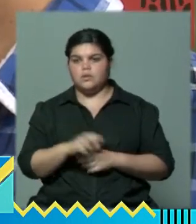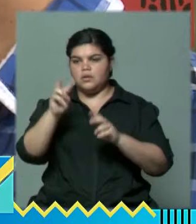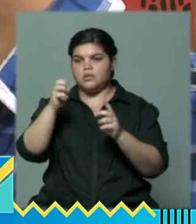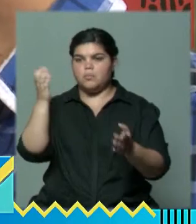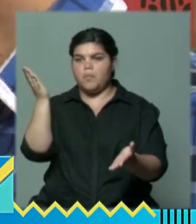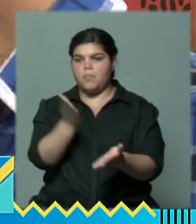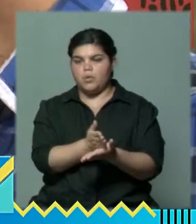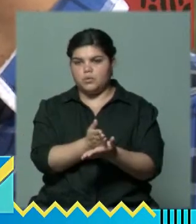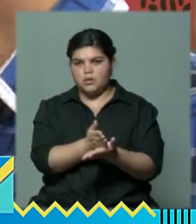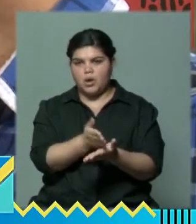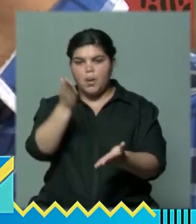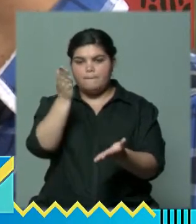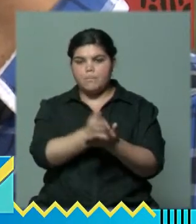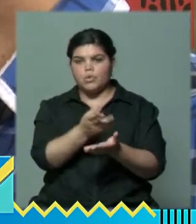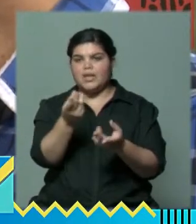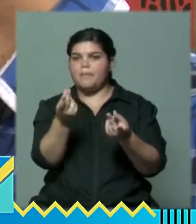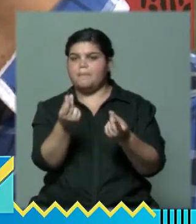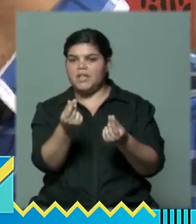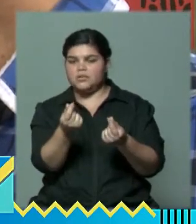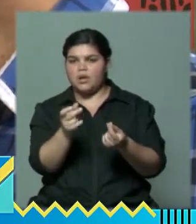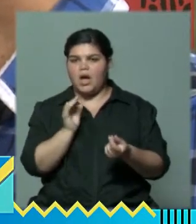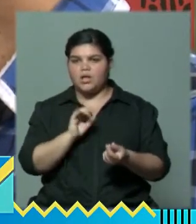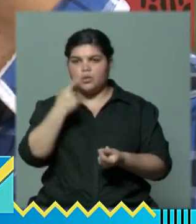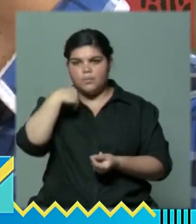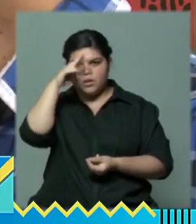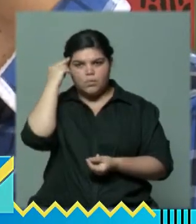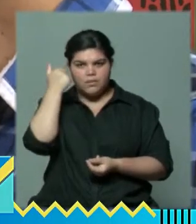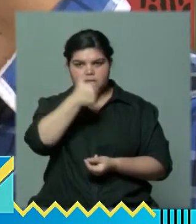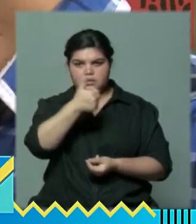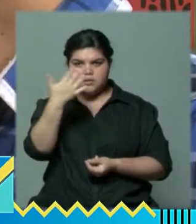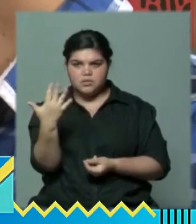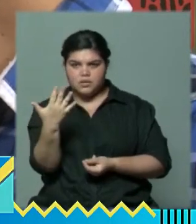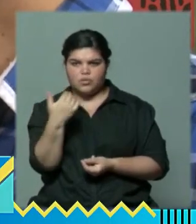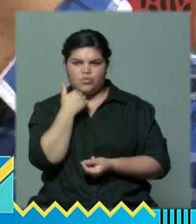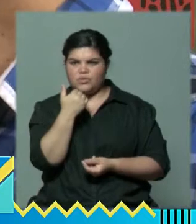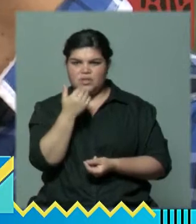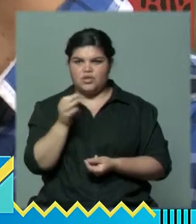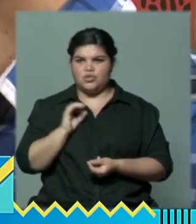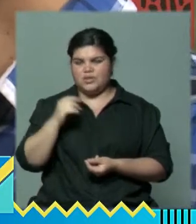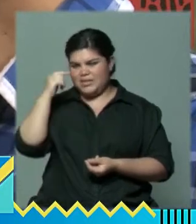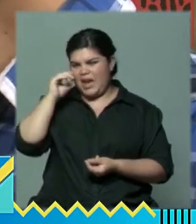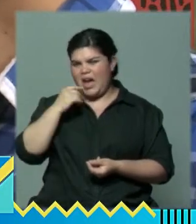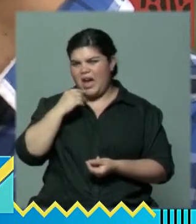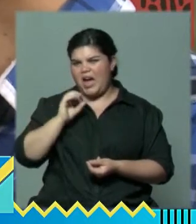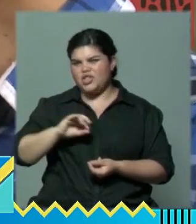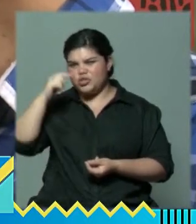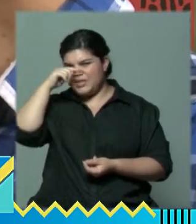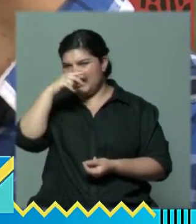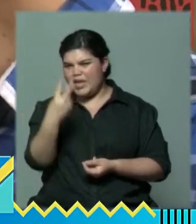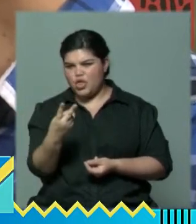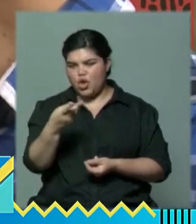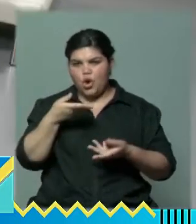Las multas están fijadas en pesos al año 1965, no sé qué moneda existía, yo nací en el 72, o sea que yo conocí el peso